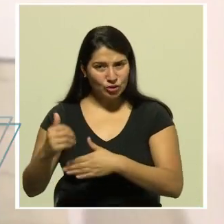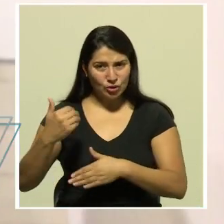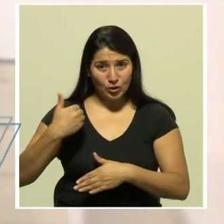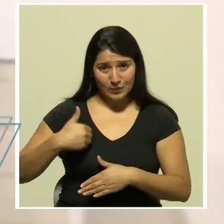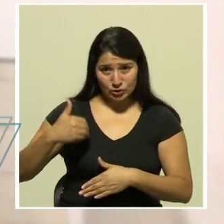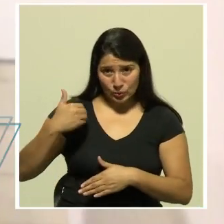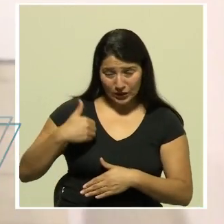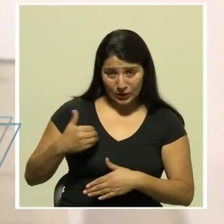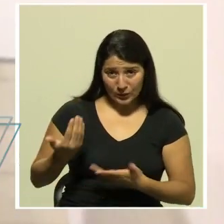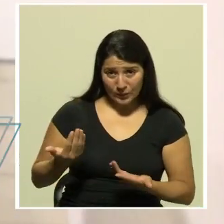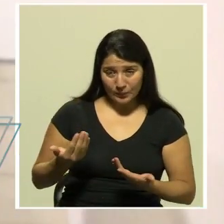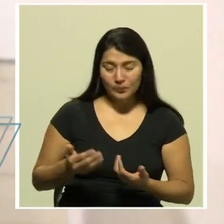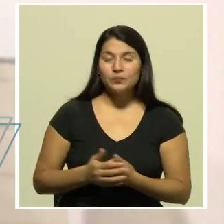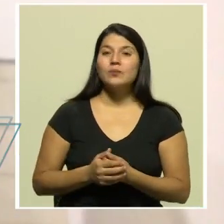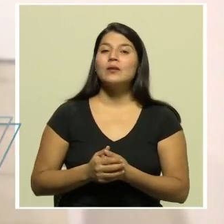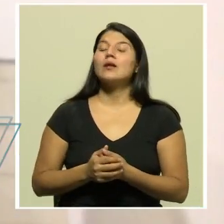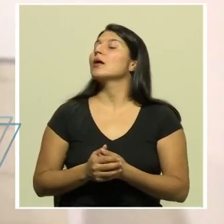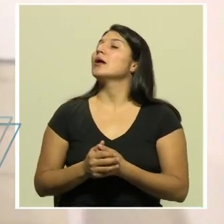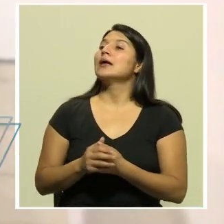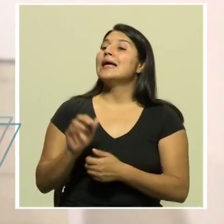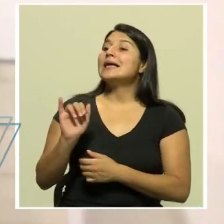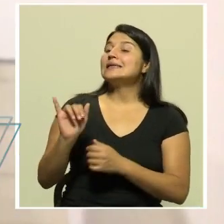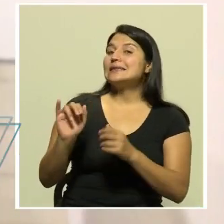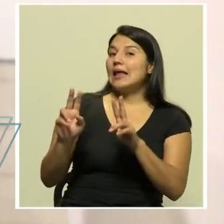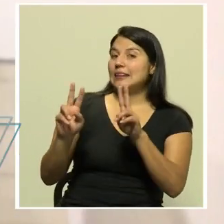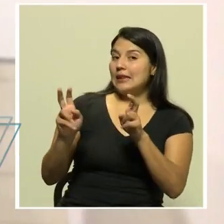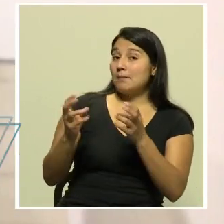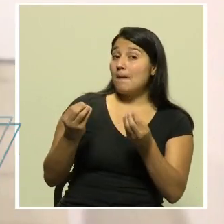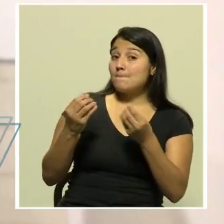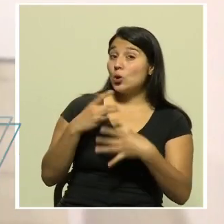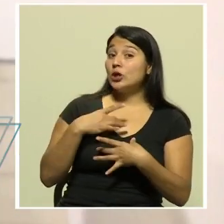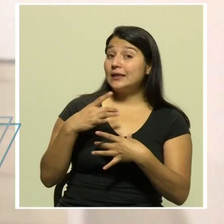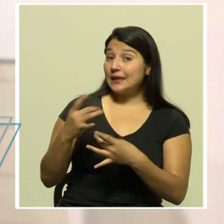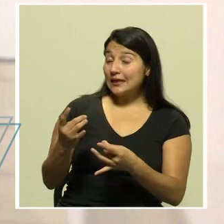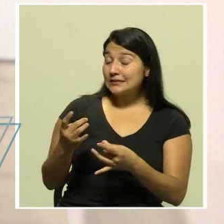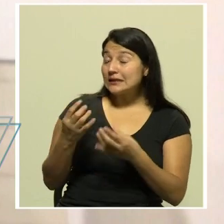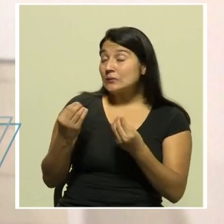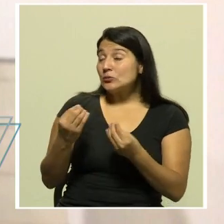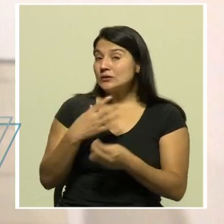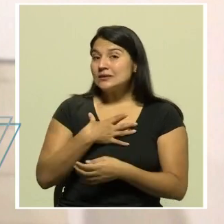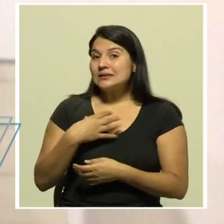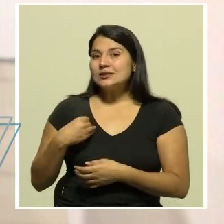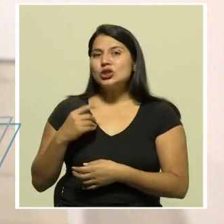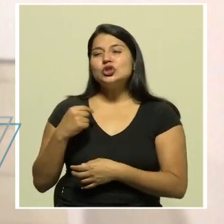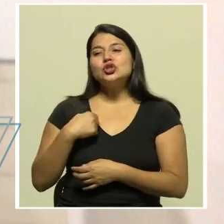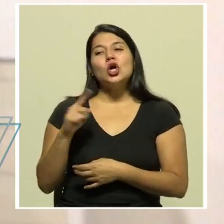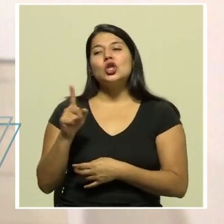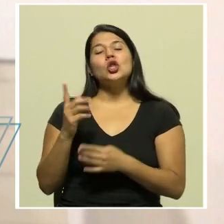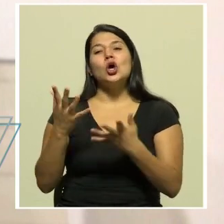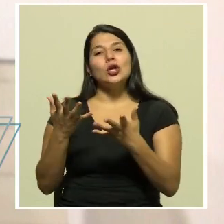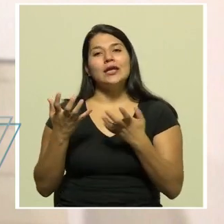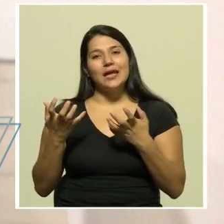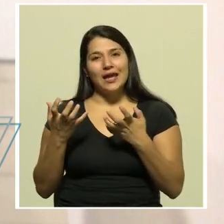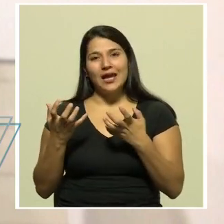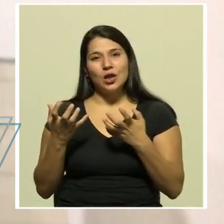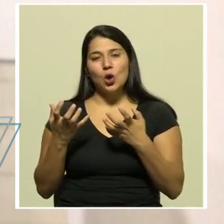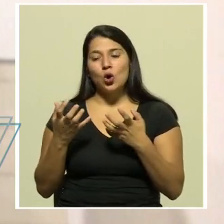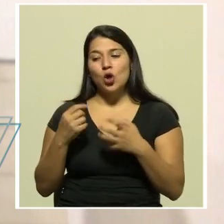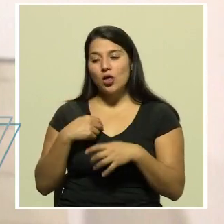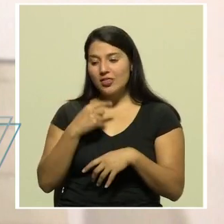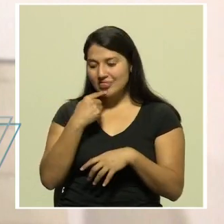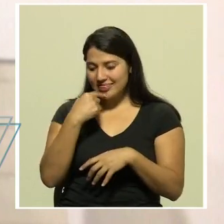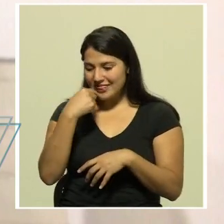Bueno, este es un tema muy interesante, muy apasionante. No quisiera reproducir también prejuicios